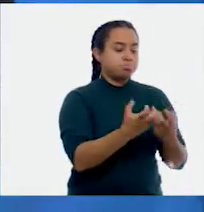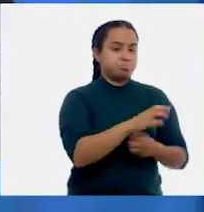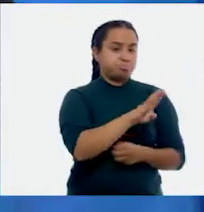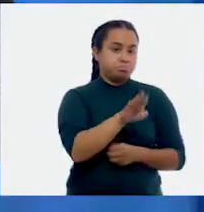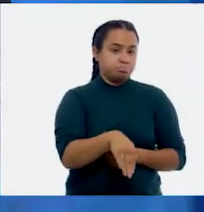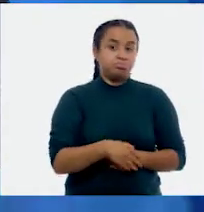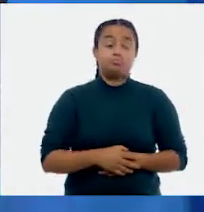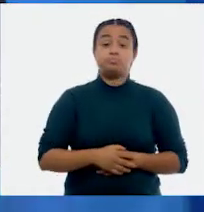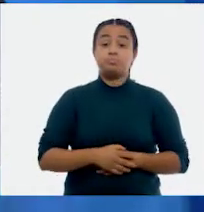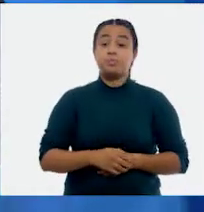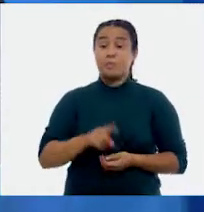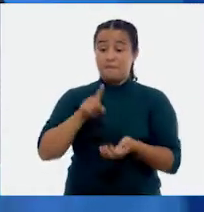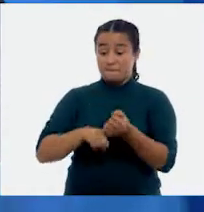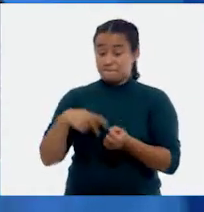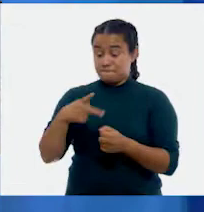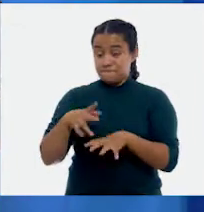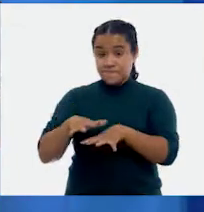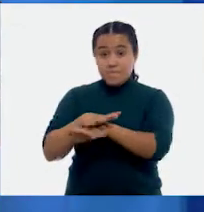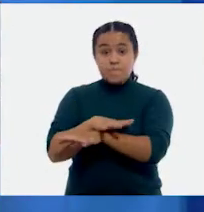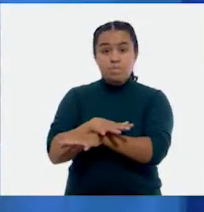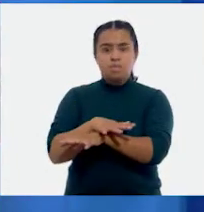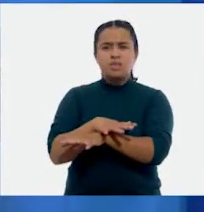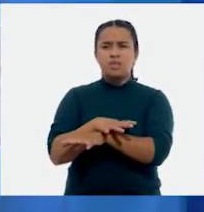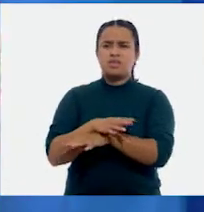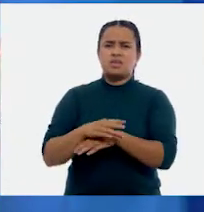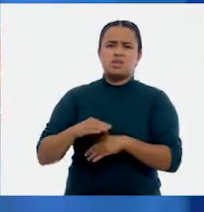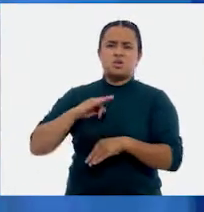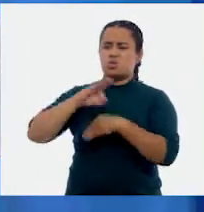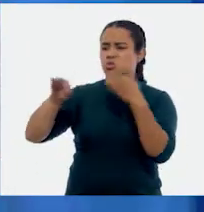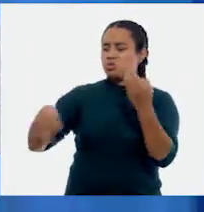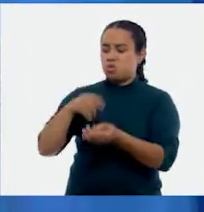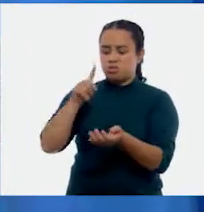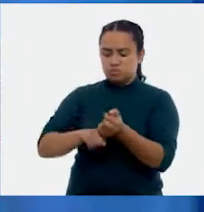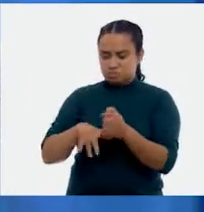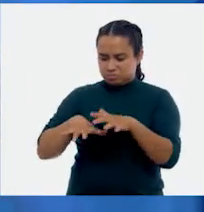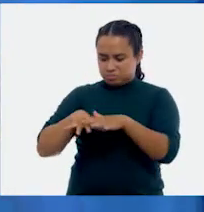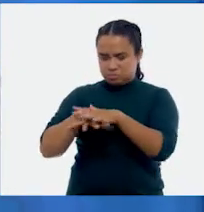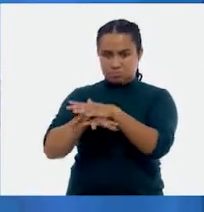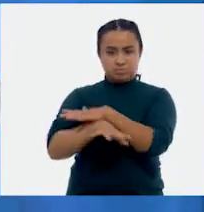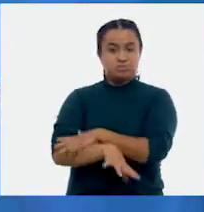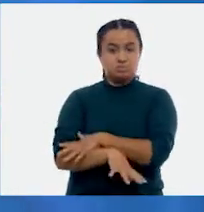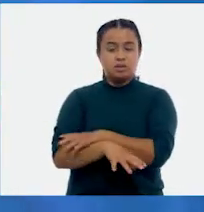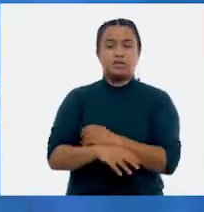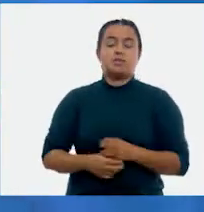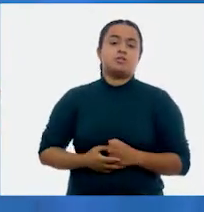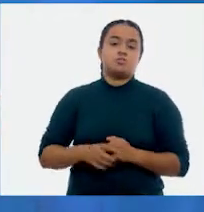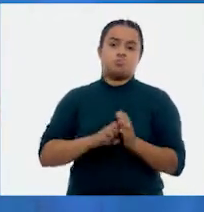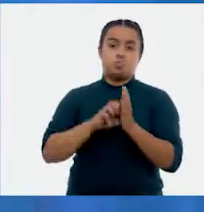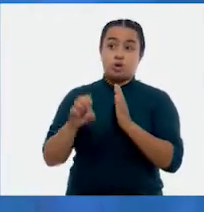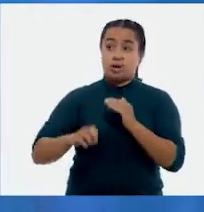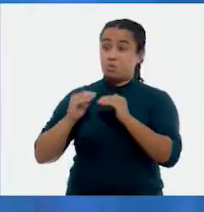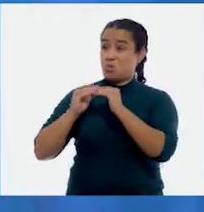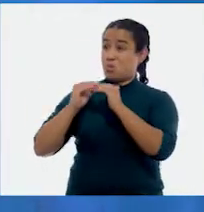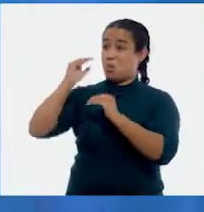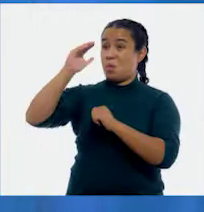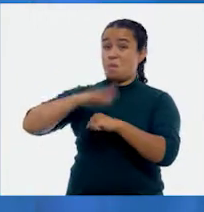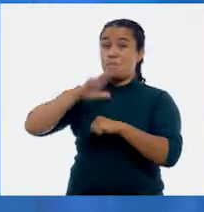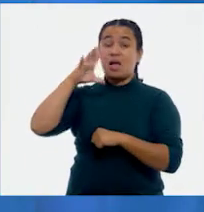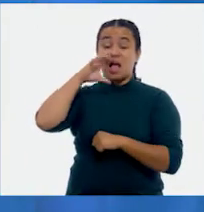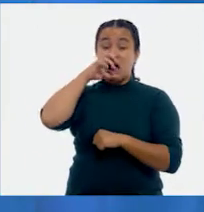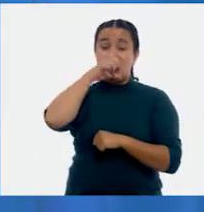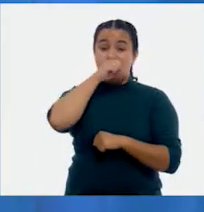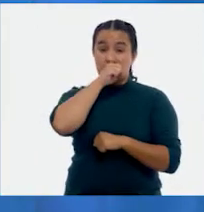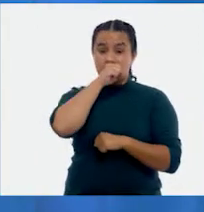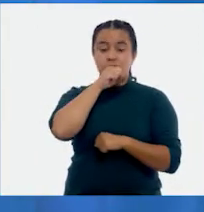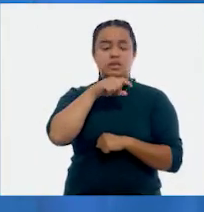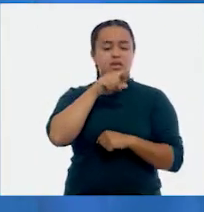factores se modifica el resto. En este caso se incrementa el calor y disminuye la